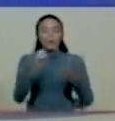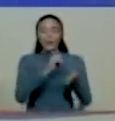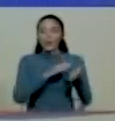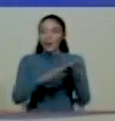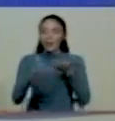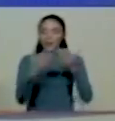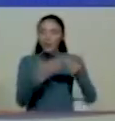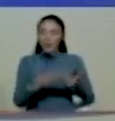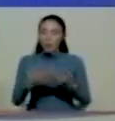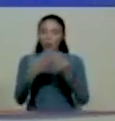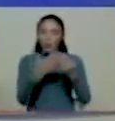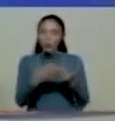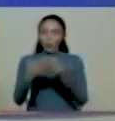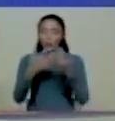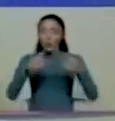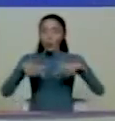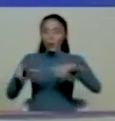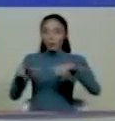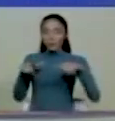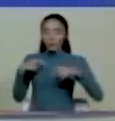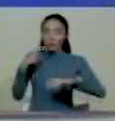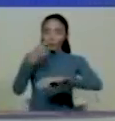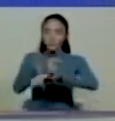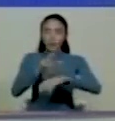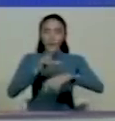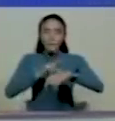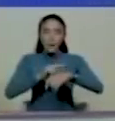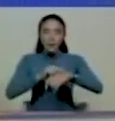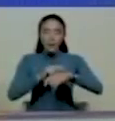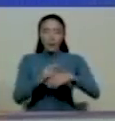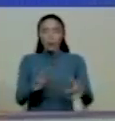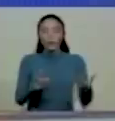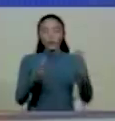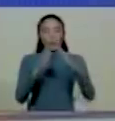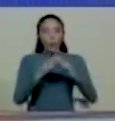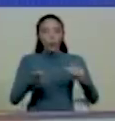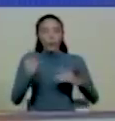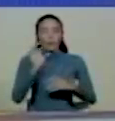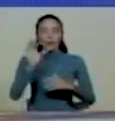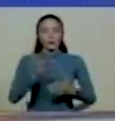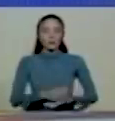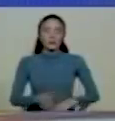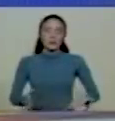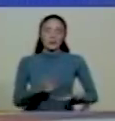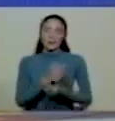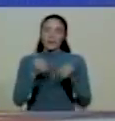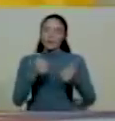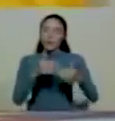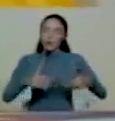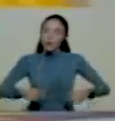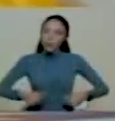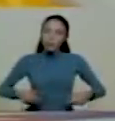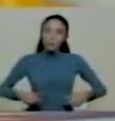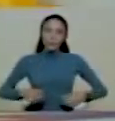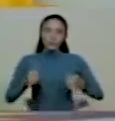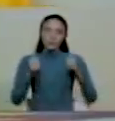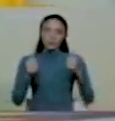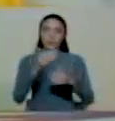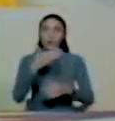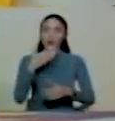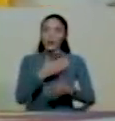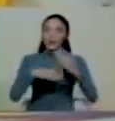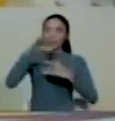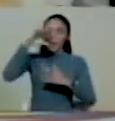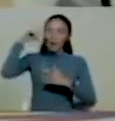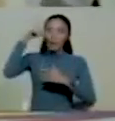calidad, reciben su título de médico de la República, uno dice, ha valido la pena el esfuerzo, vale la pena